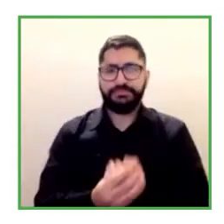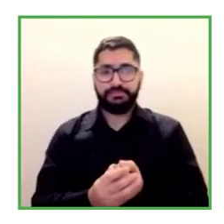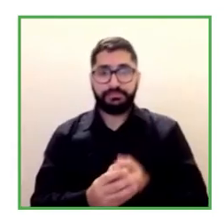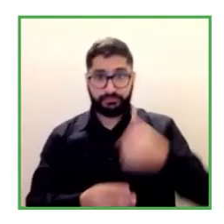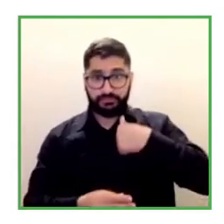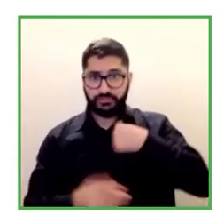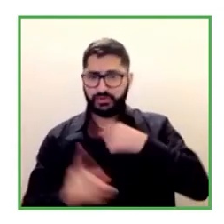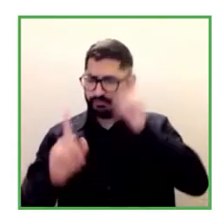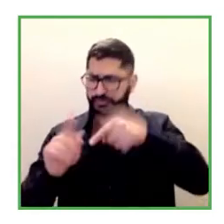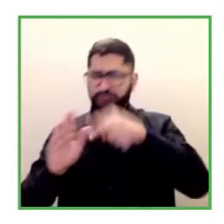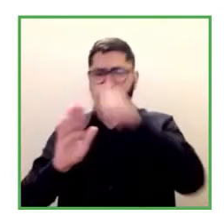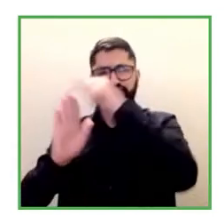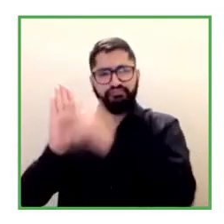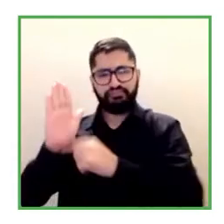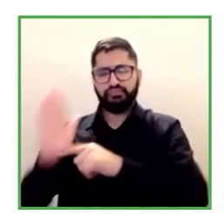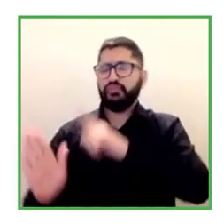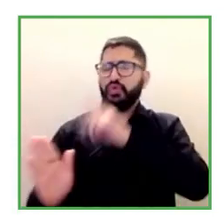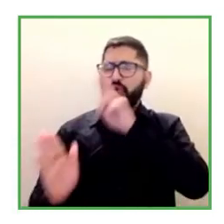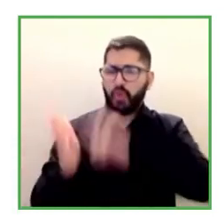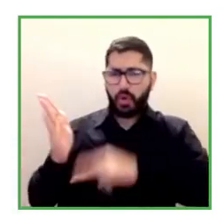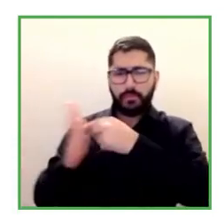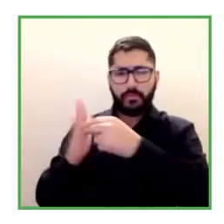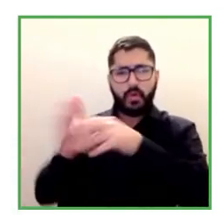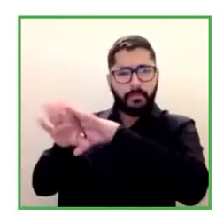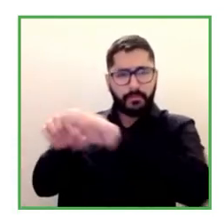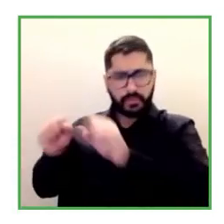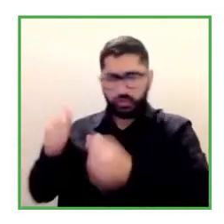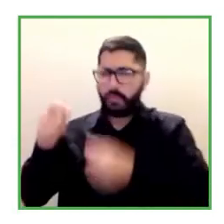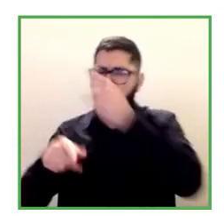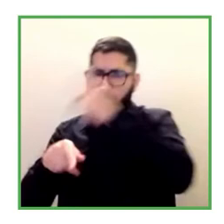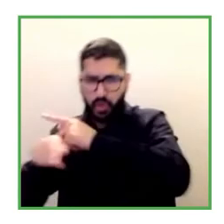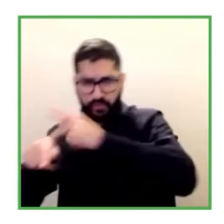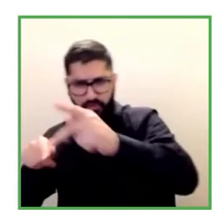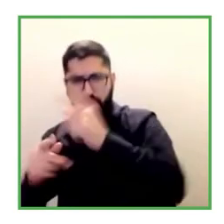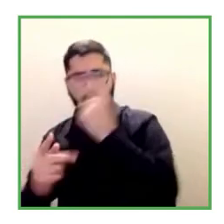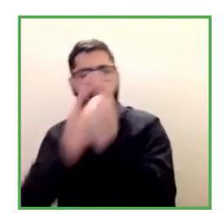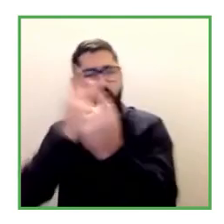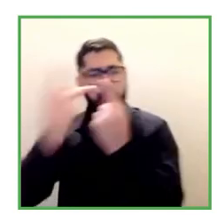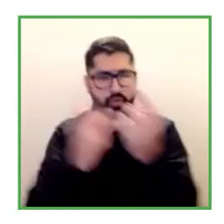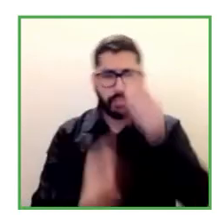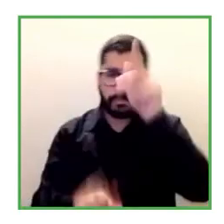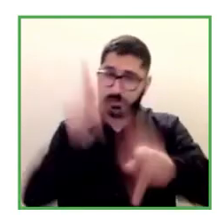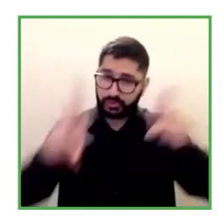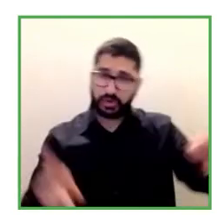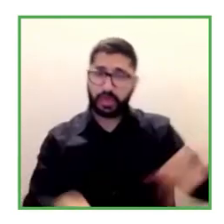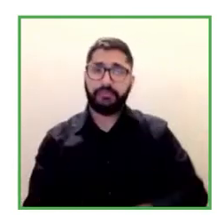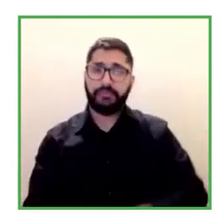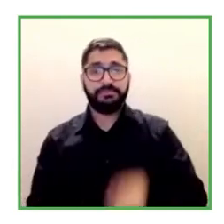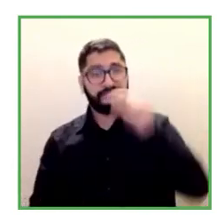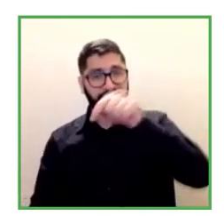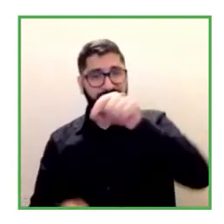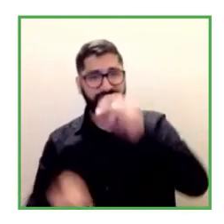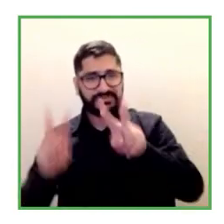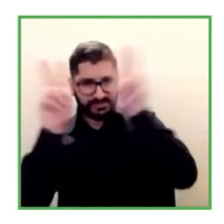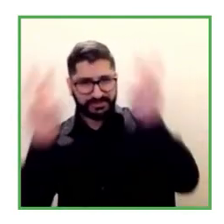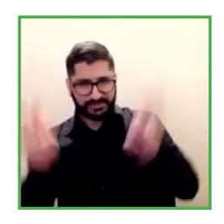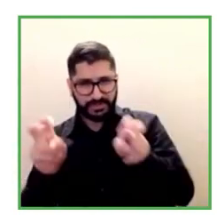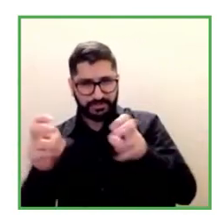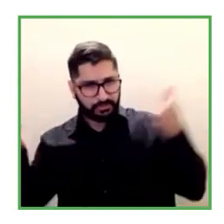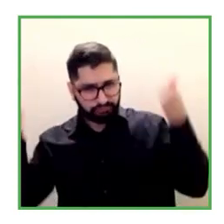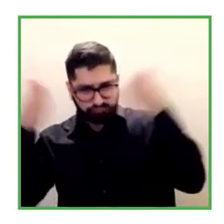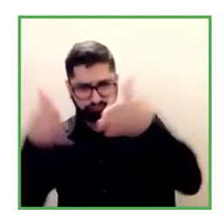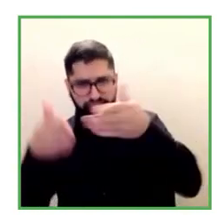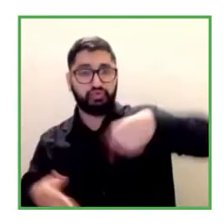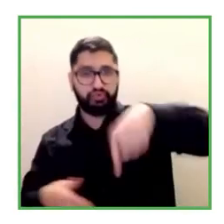esa profesionalidad que tenga cada una de las personas. En ese sentido, nosotros podríamos decir que